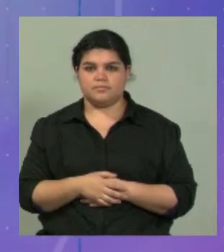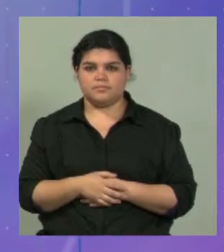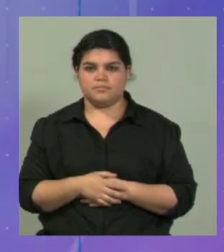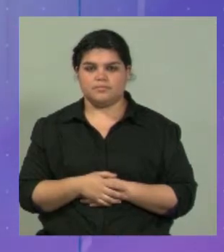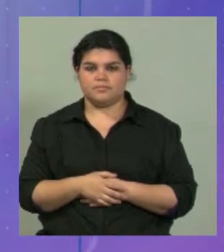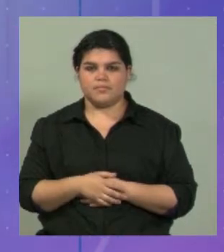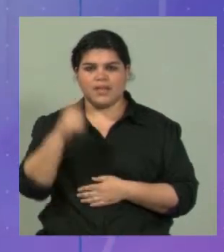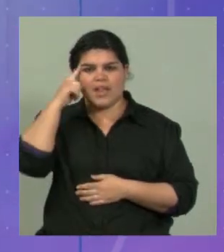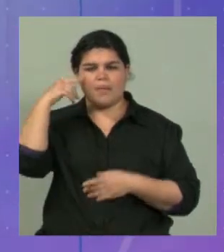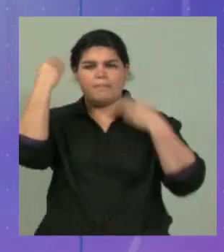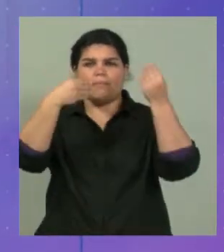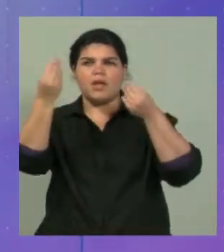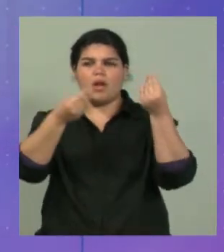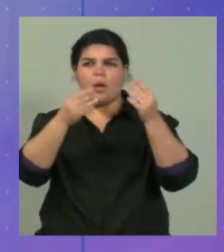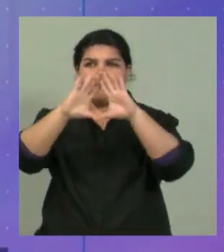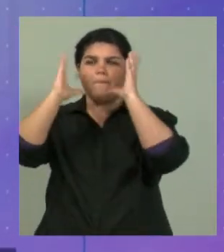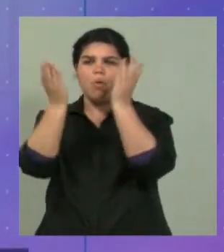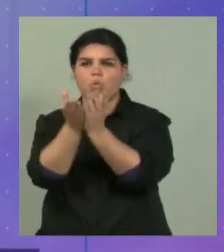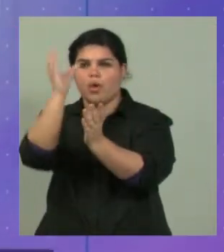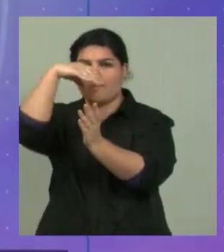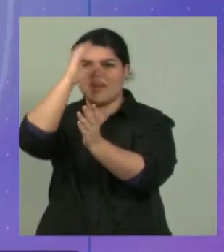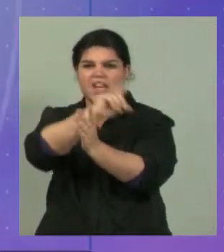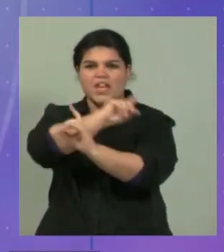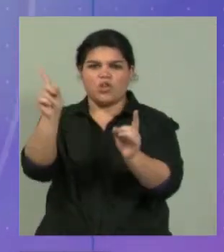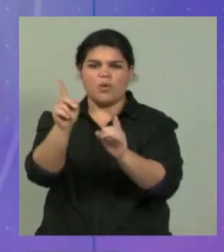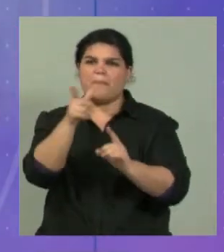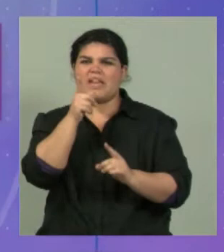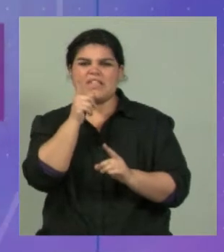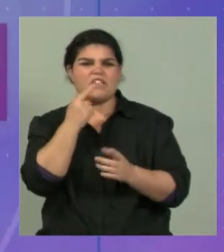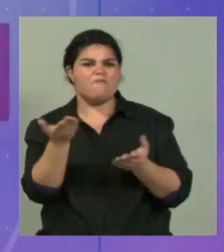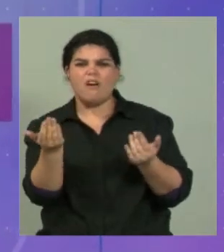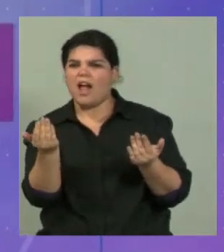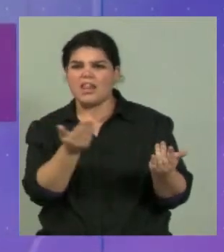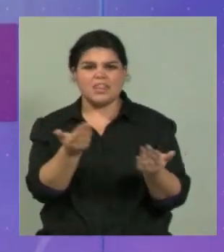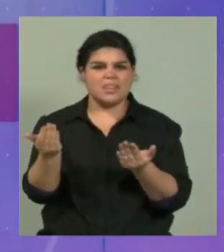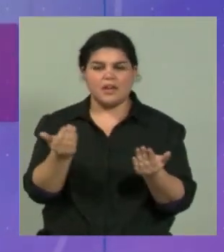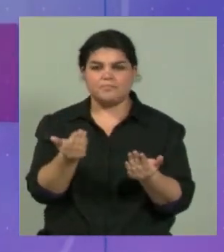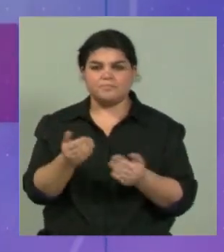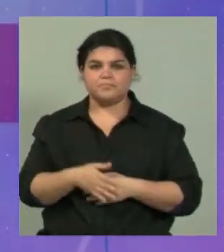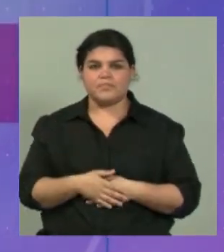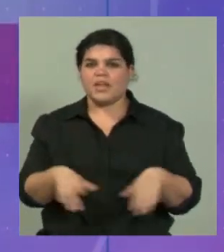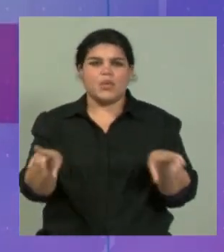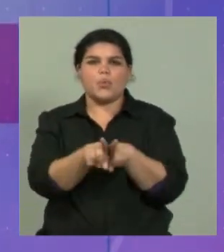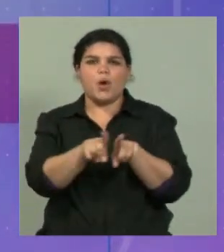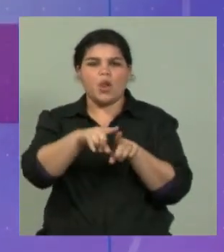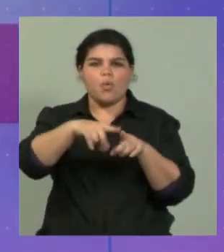Imaginar el mundo sin minería es imaginar una casa sin techo ni paredes, un enfermero sin